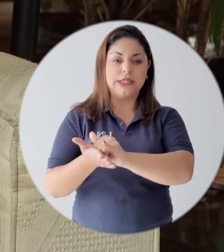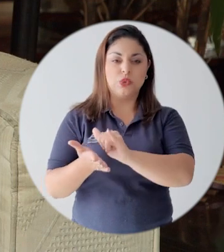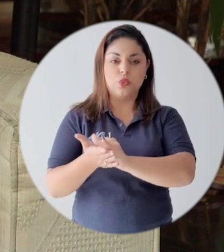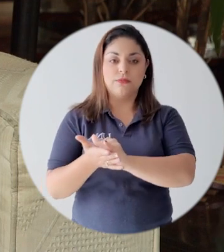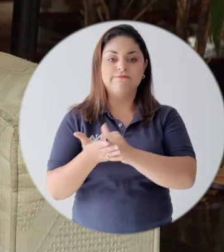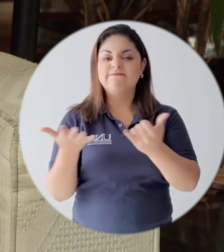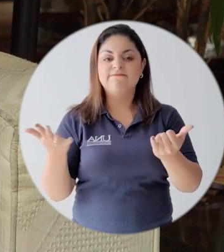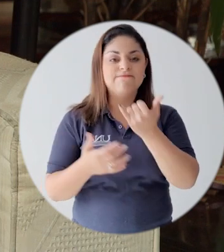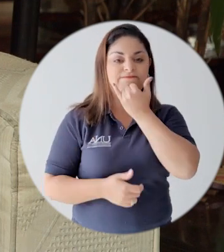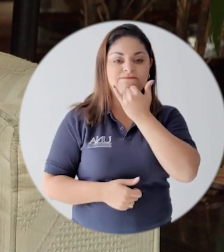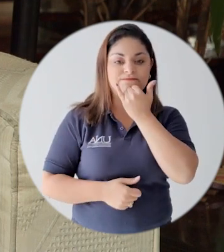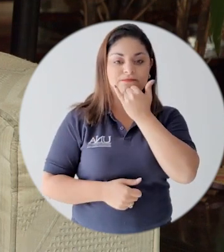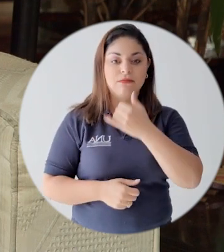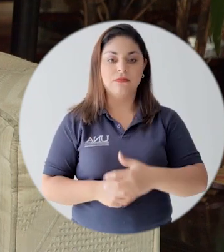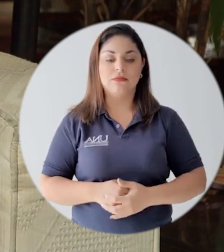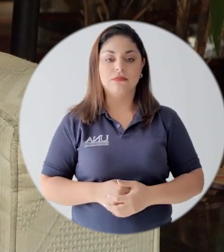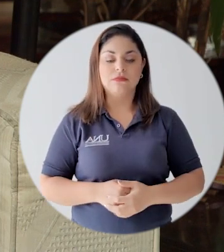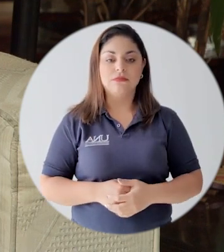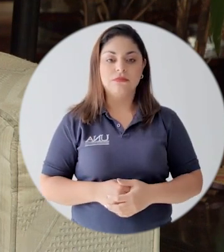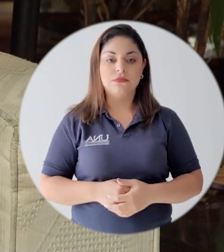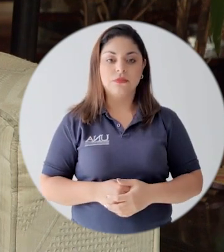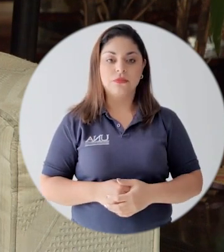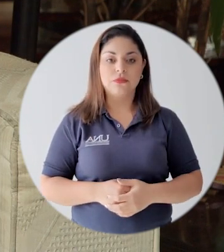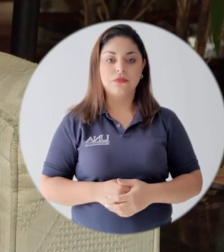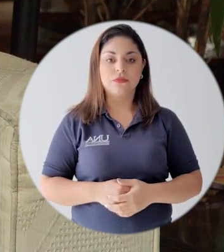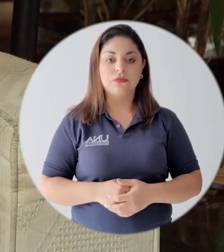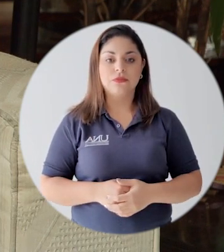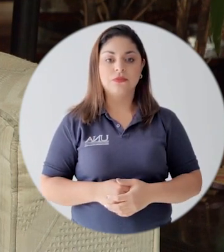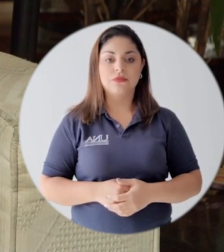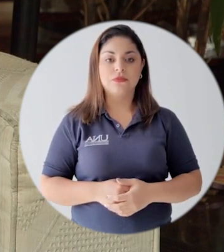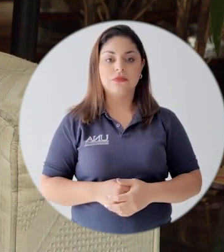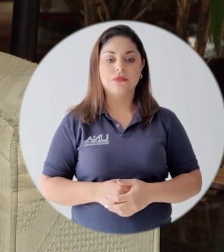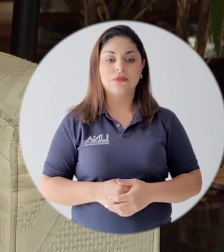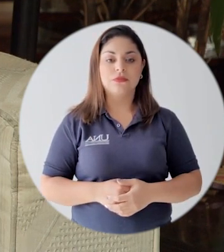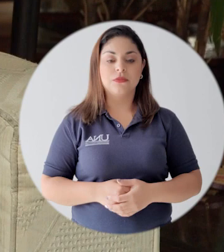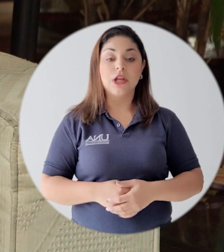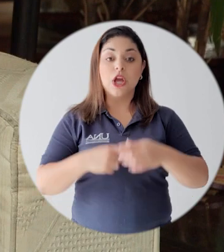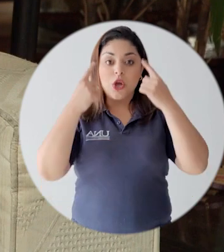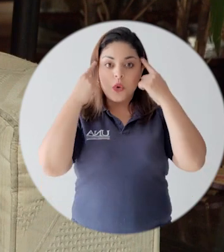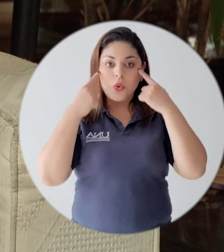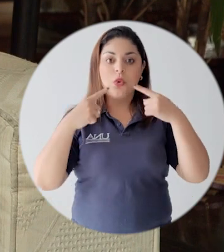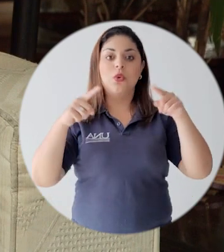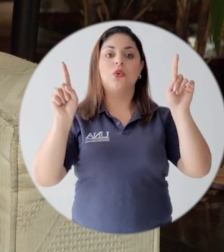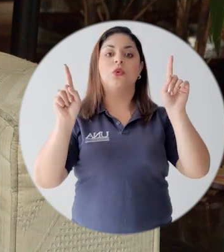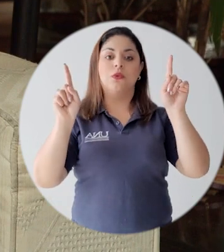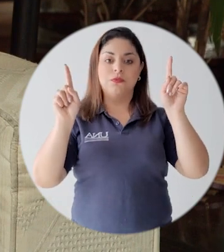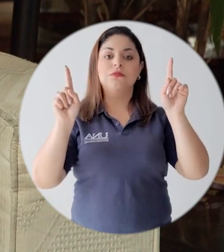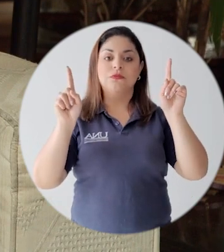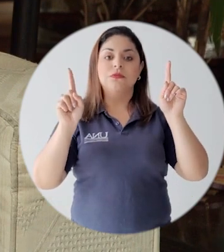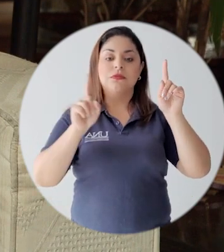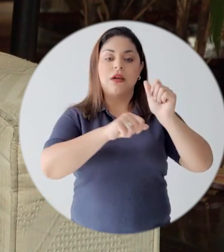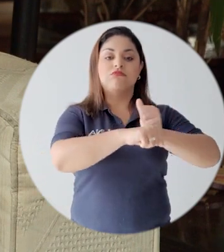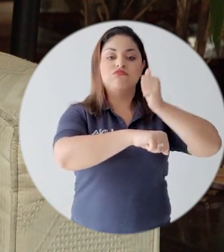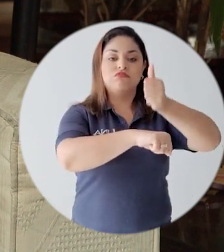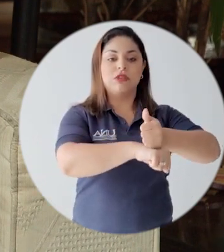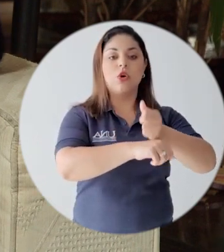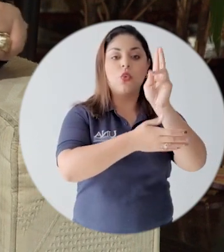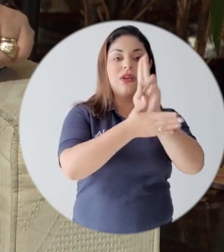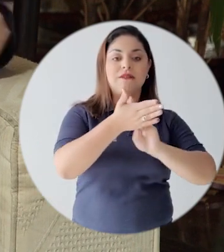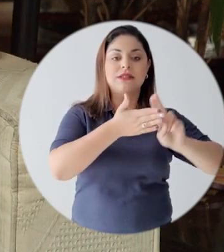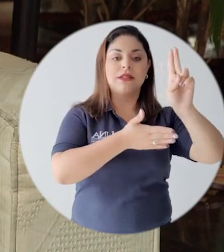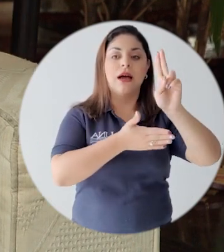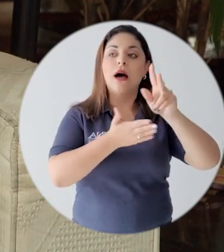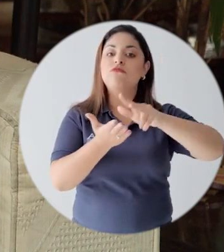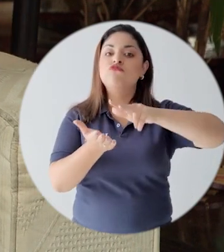eso hizo que se juntara, digamos que los astros se alinearan para que pudieran hacer la